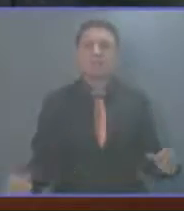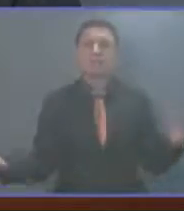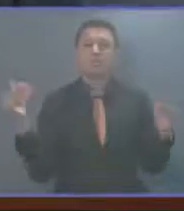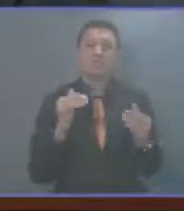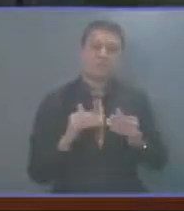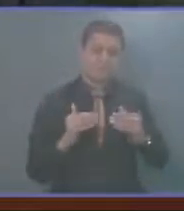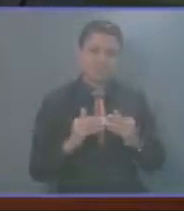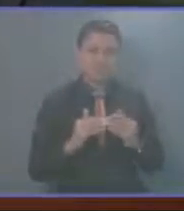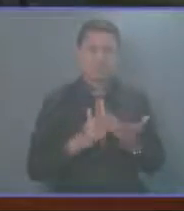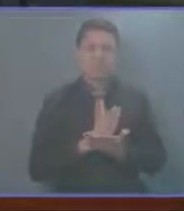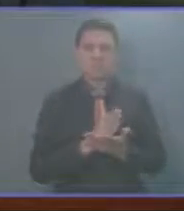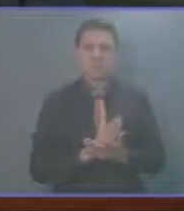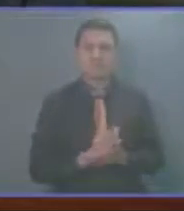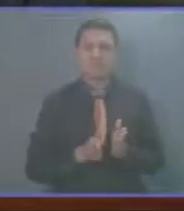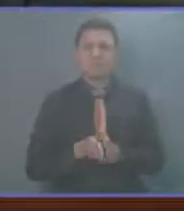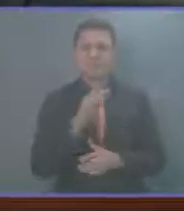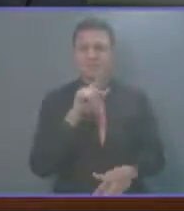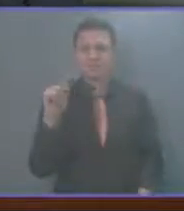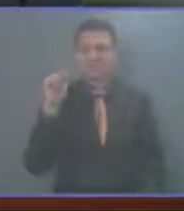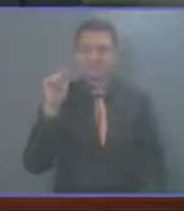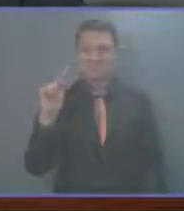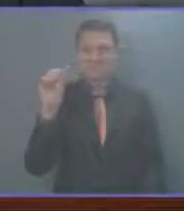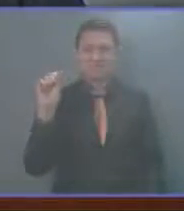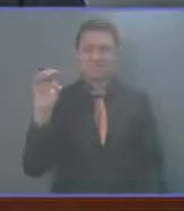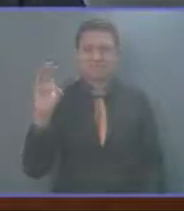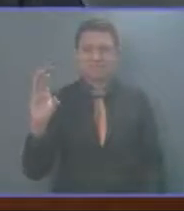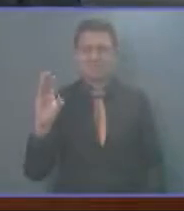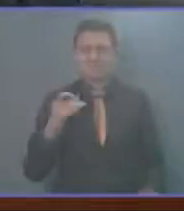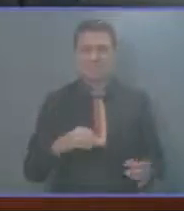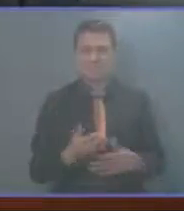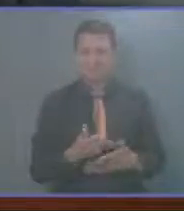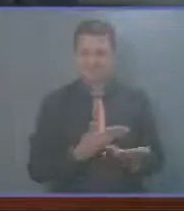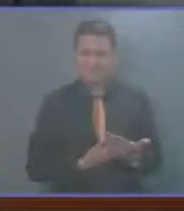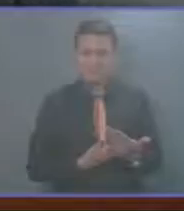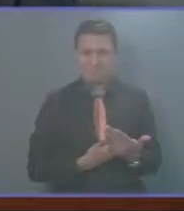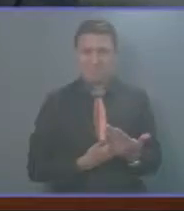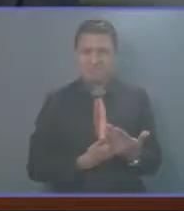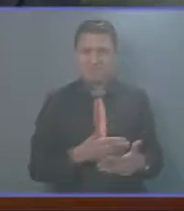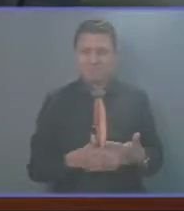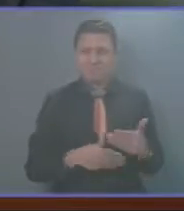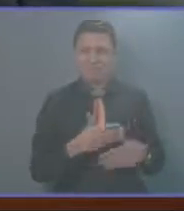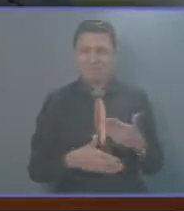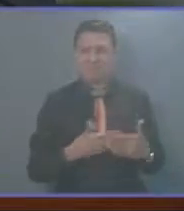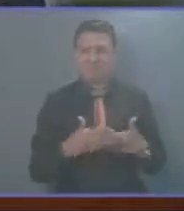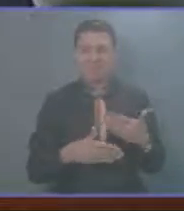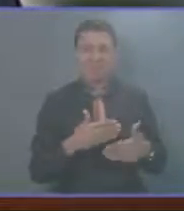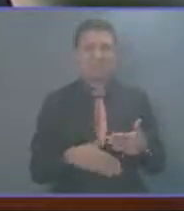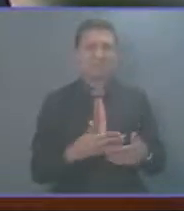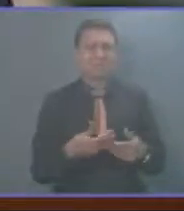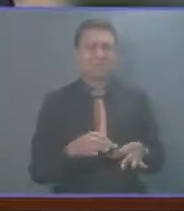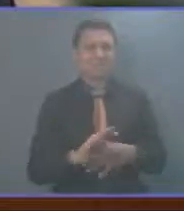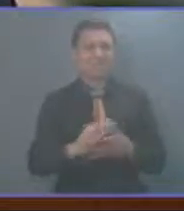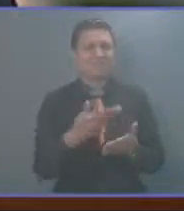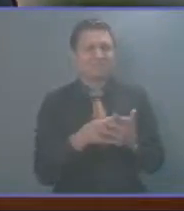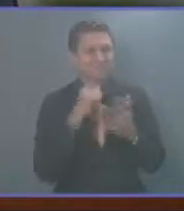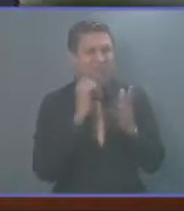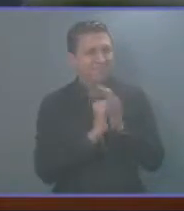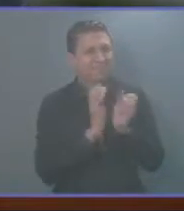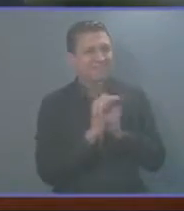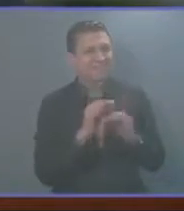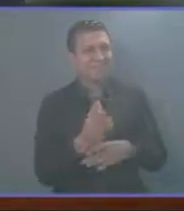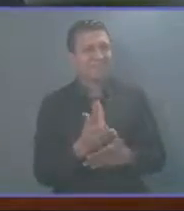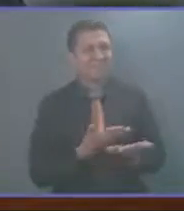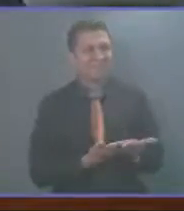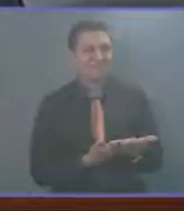justamente el Tribunal del Servicio Civil, quién es el representante que debe de estar con toda claridad. Hay problemas ahí, por ejemplo, se